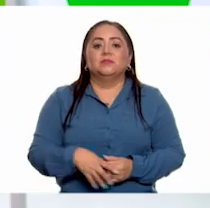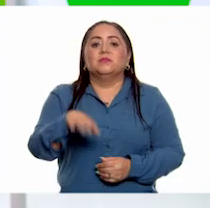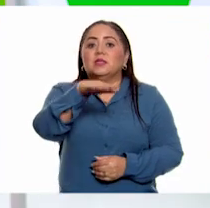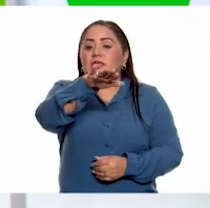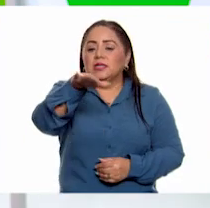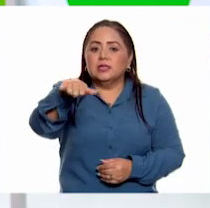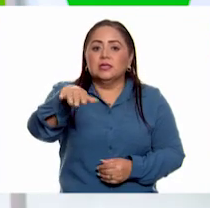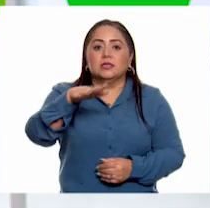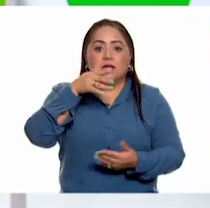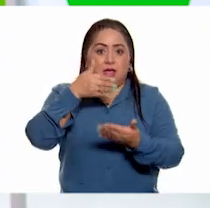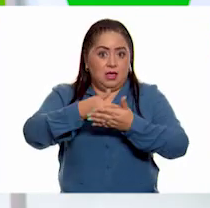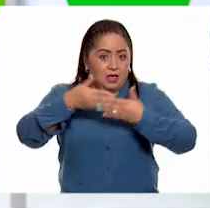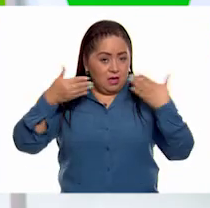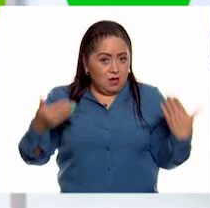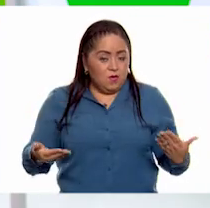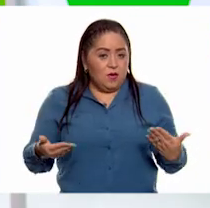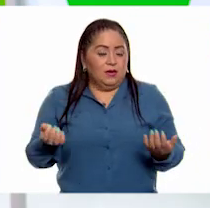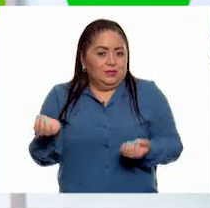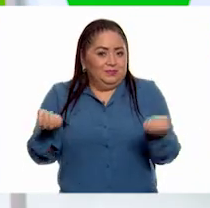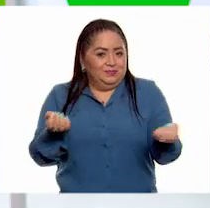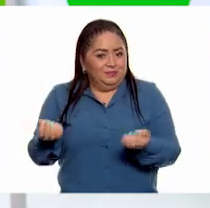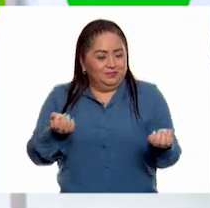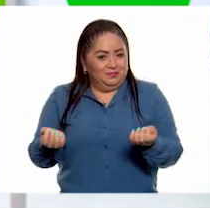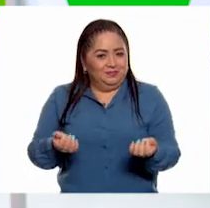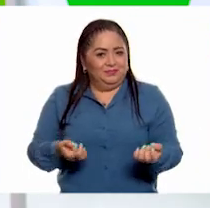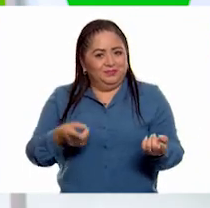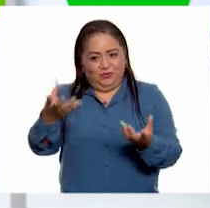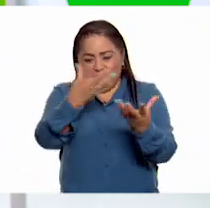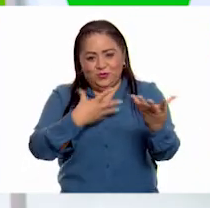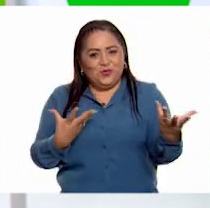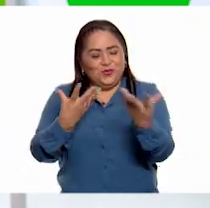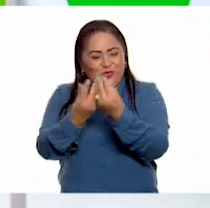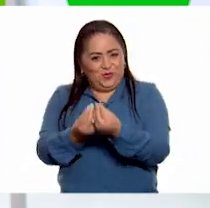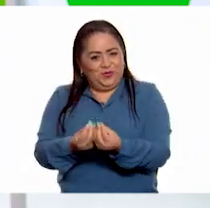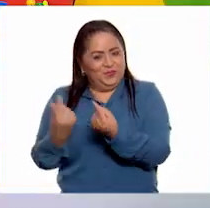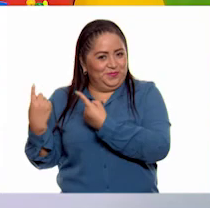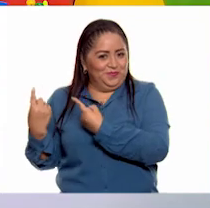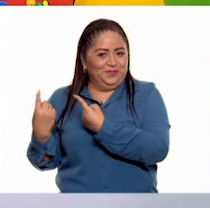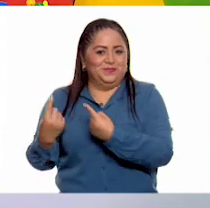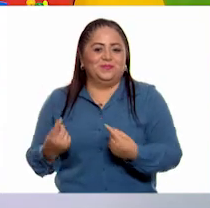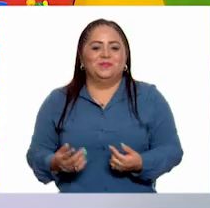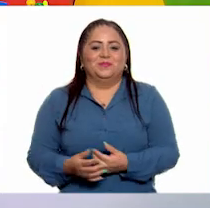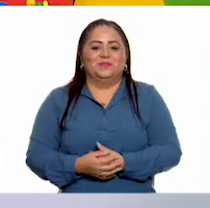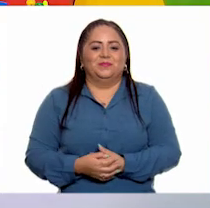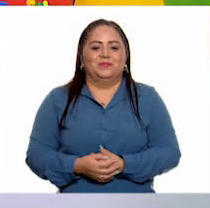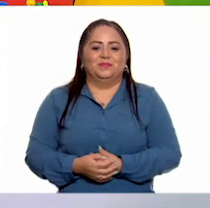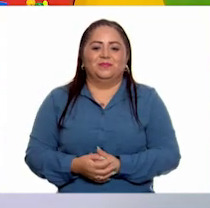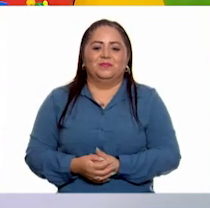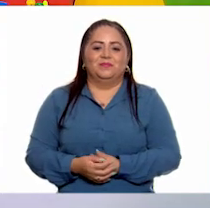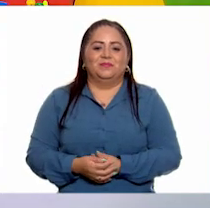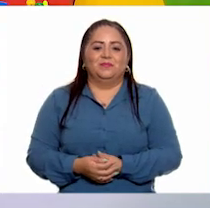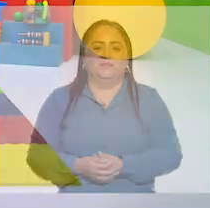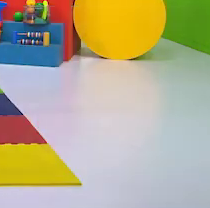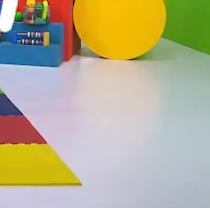Chicas y chicos, llegó el momento de la pausa activa. Háganla junto con nosotras. ¡Vamos, Sohar! ¡Sí!